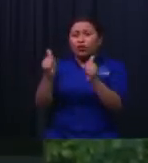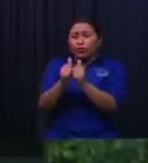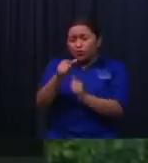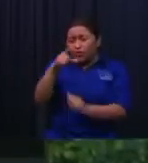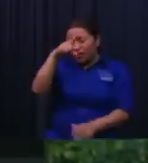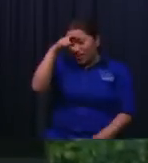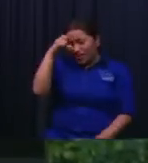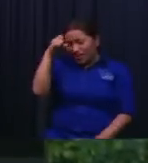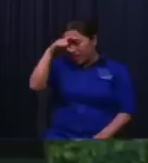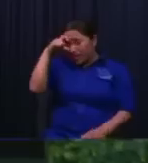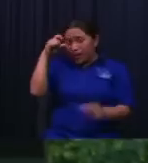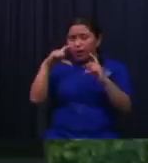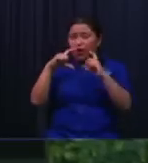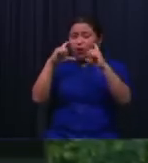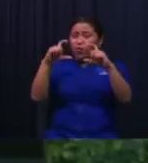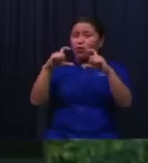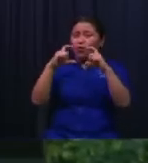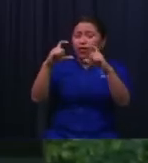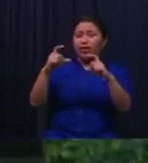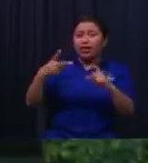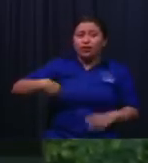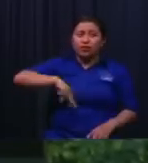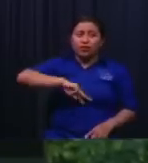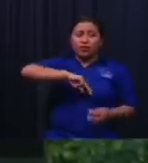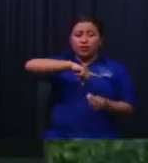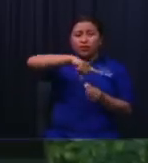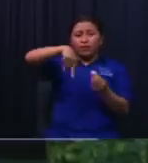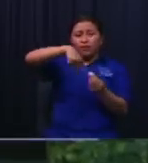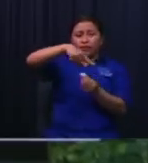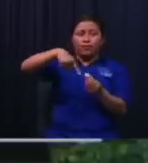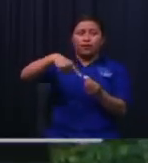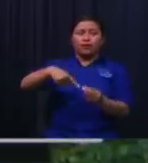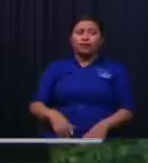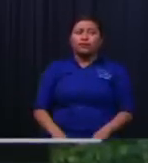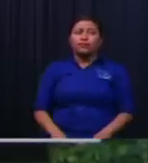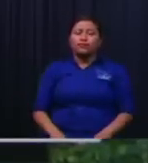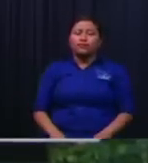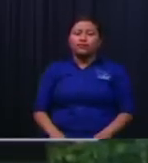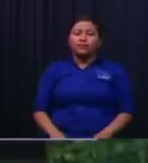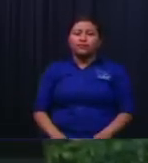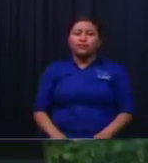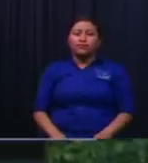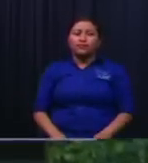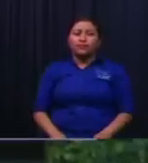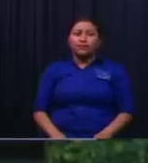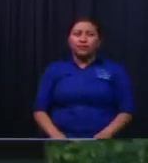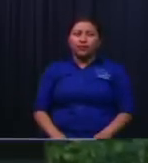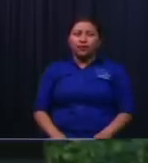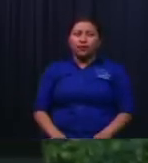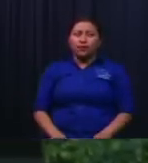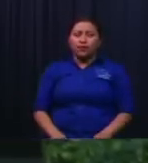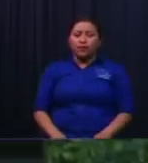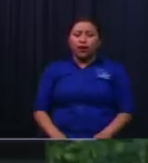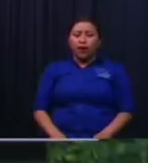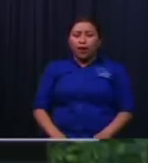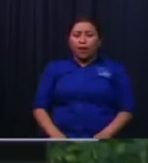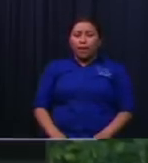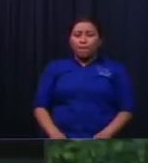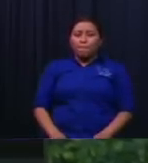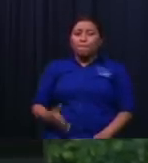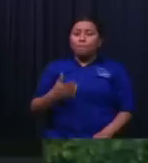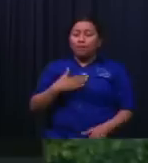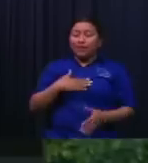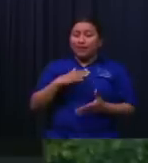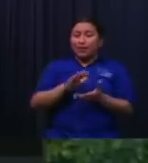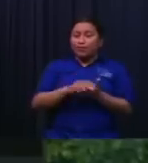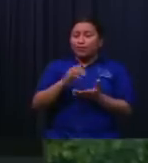ni comí en todo el día, hermano. Y ella siempre me esperaba ahí. Y yo al otro día igual, y al otro día igual. Pero se despojó de lo de ella,